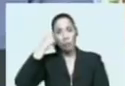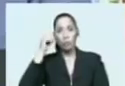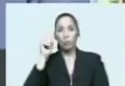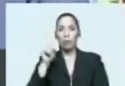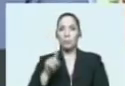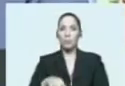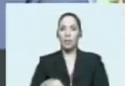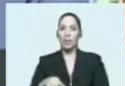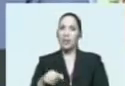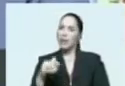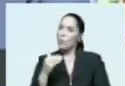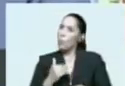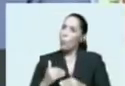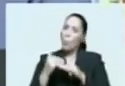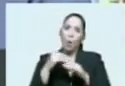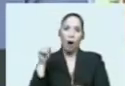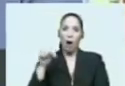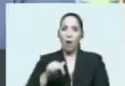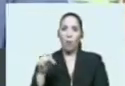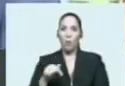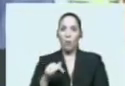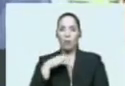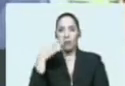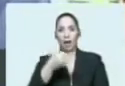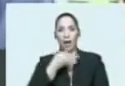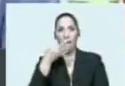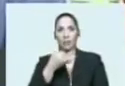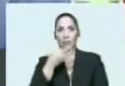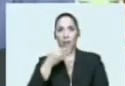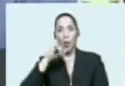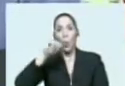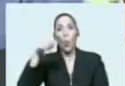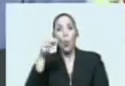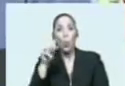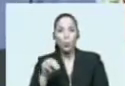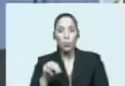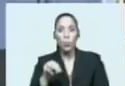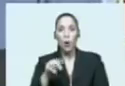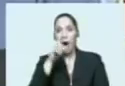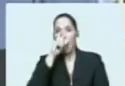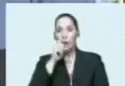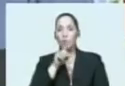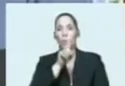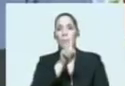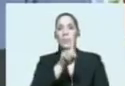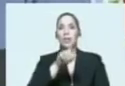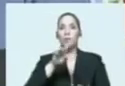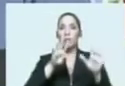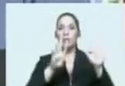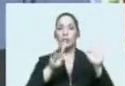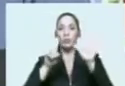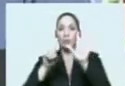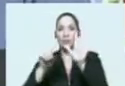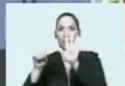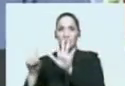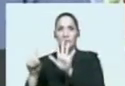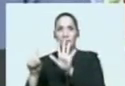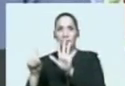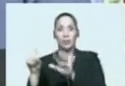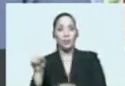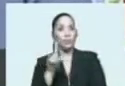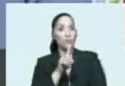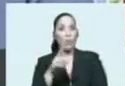hoy una tarde de junio de 1976 no podíamos saber